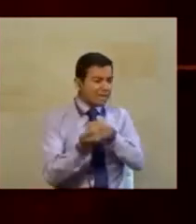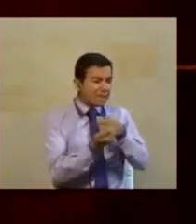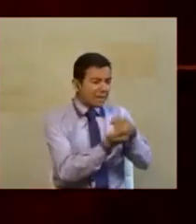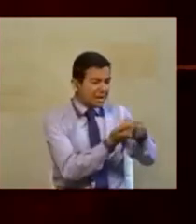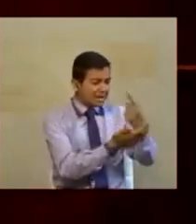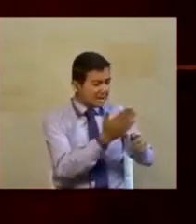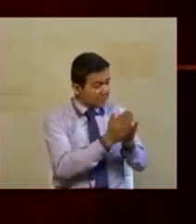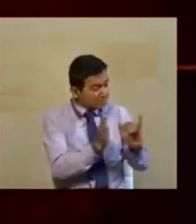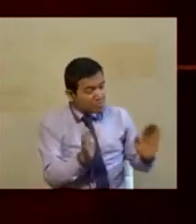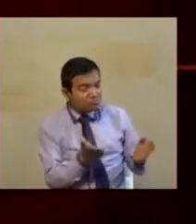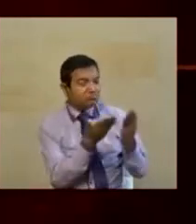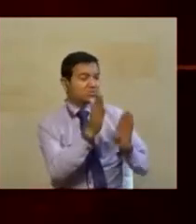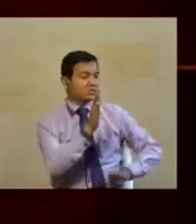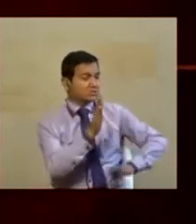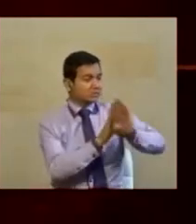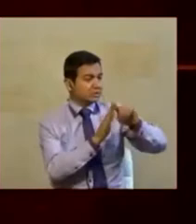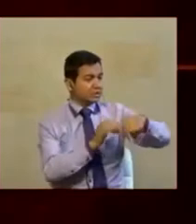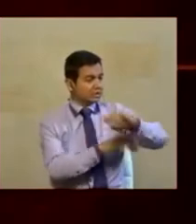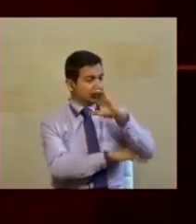nuestro país,